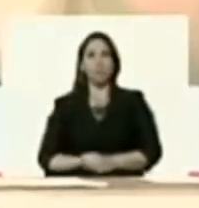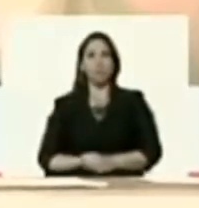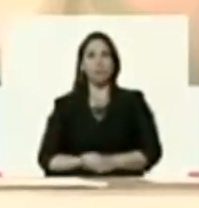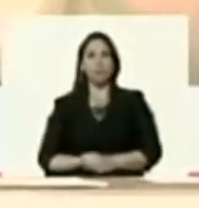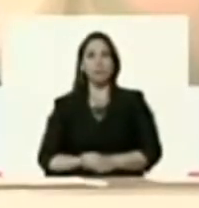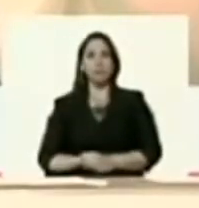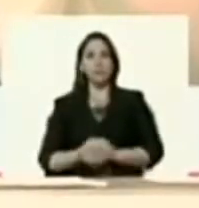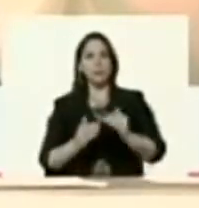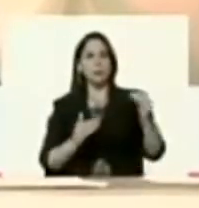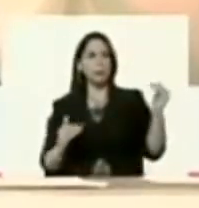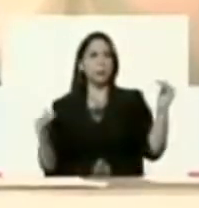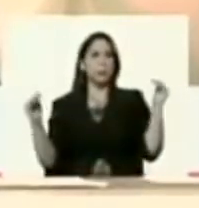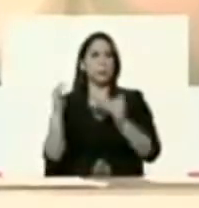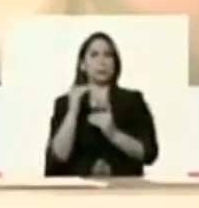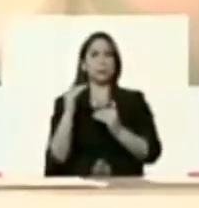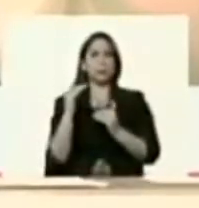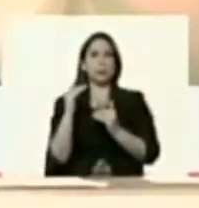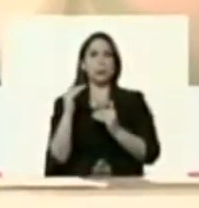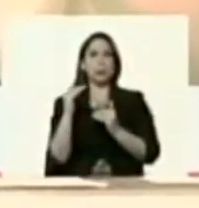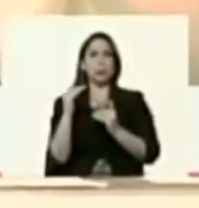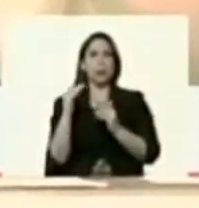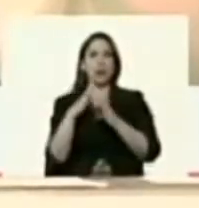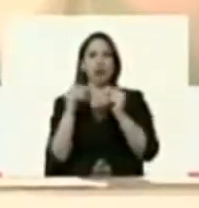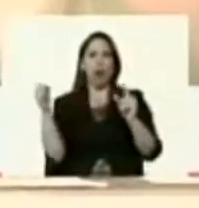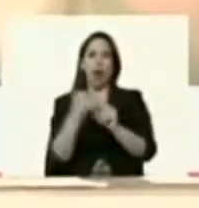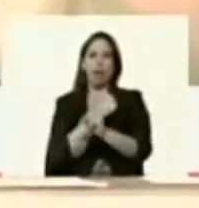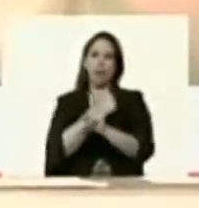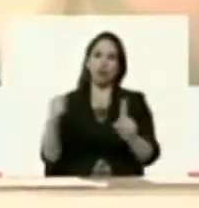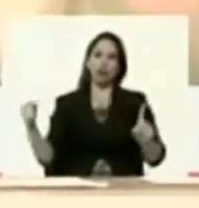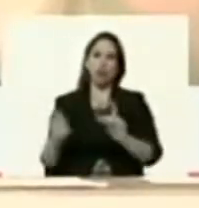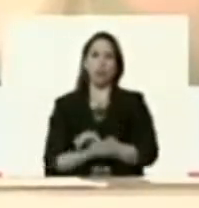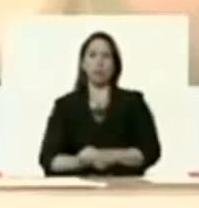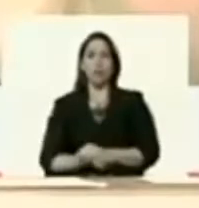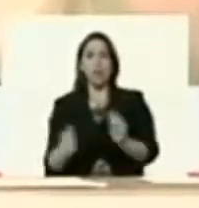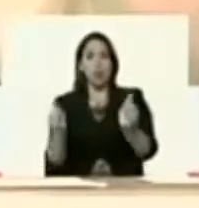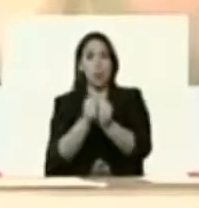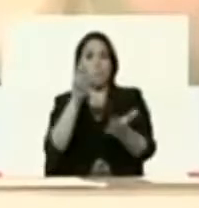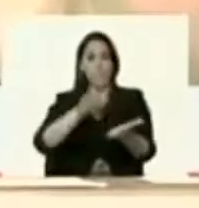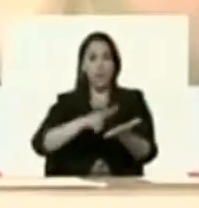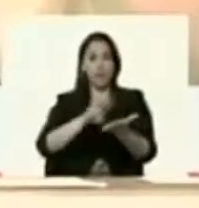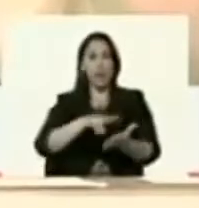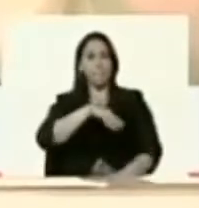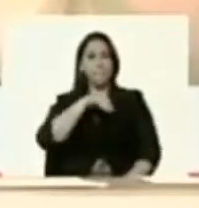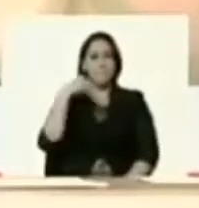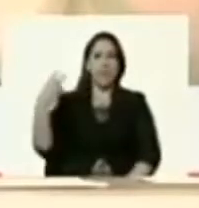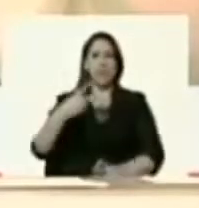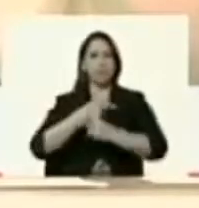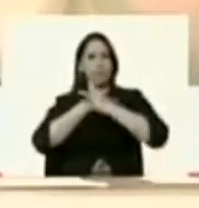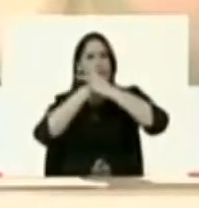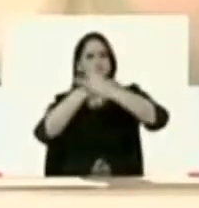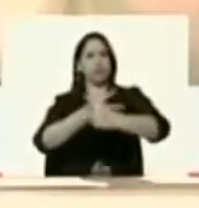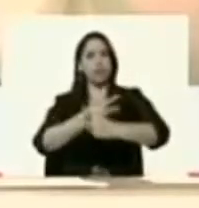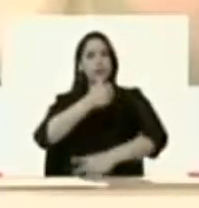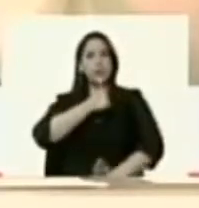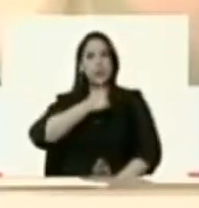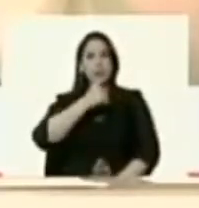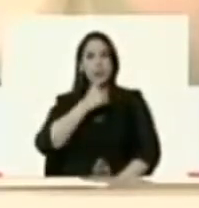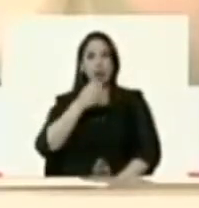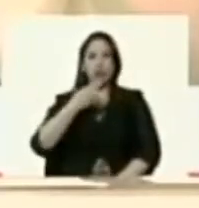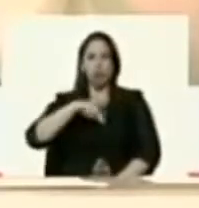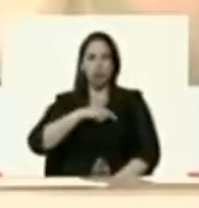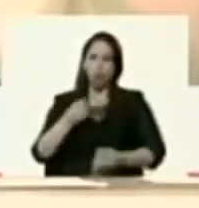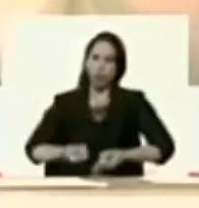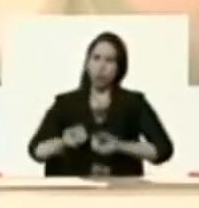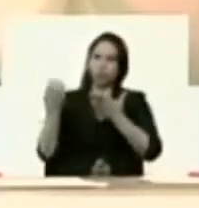sobreponerse de tanta agresión y tanta maldad, y con la verdad y el espíritu de la voluntad perseverante llevaremos